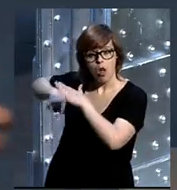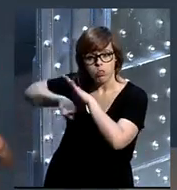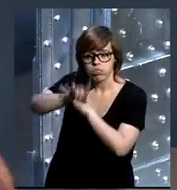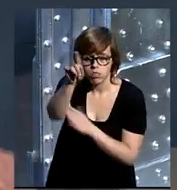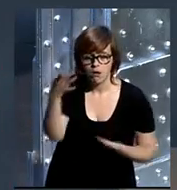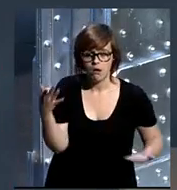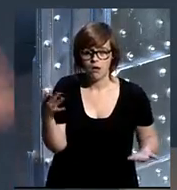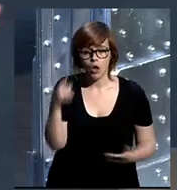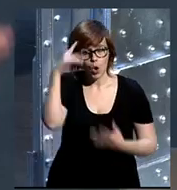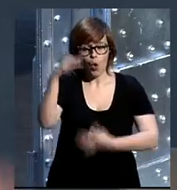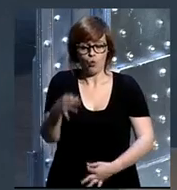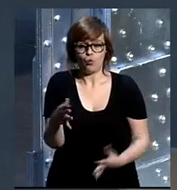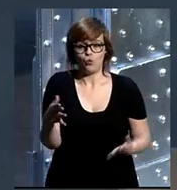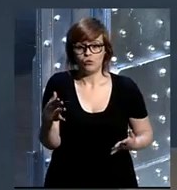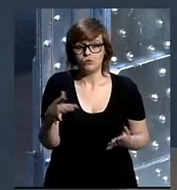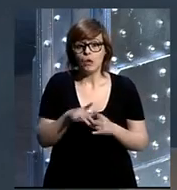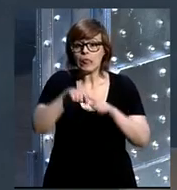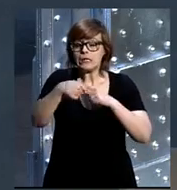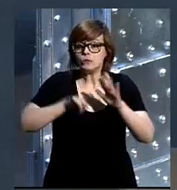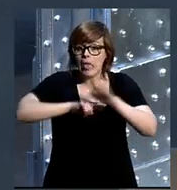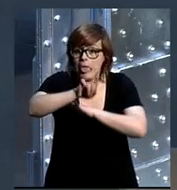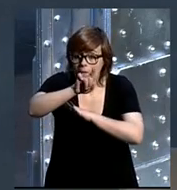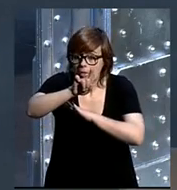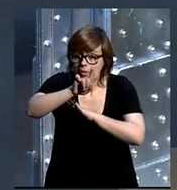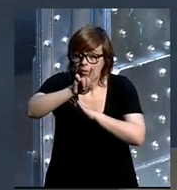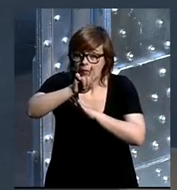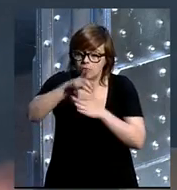vista, digamos, del usuario. Lo que no sé es qué pasaría para la industria.